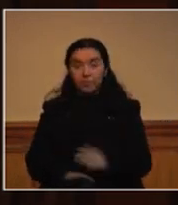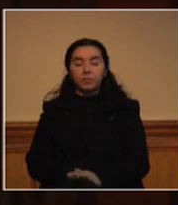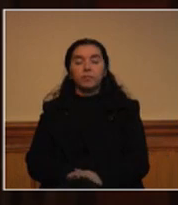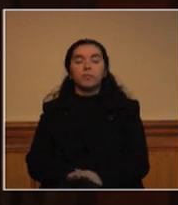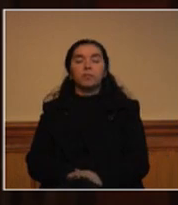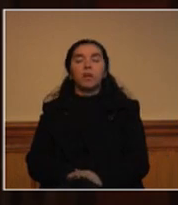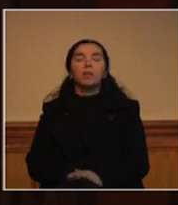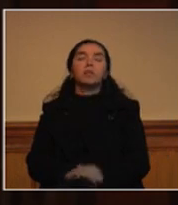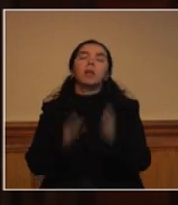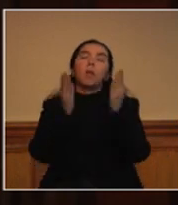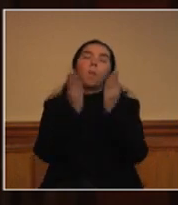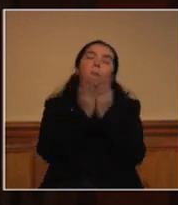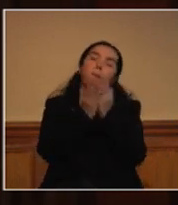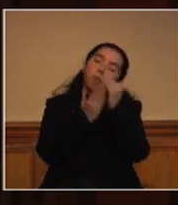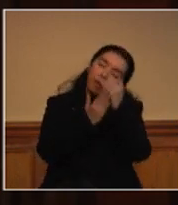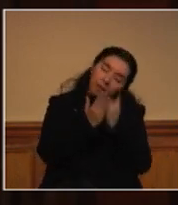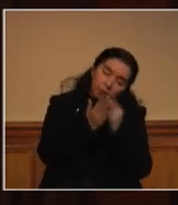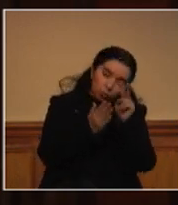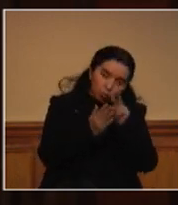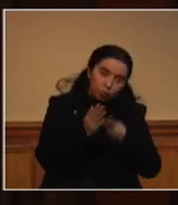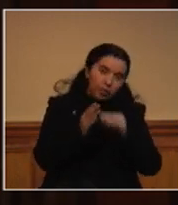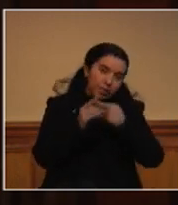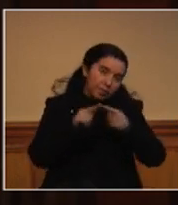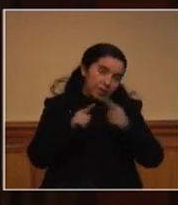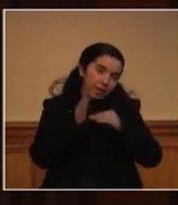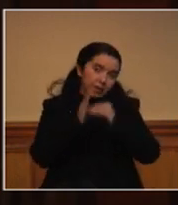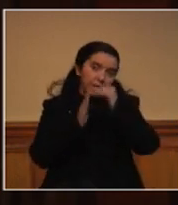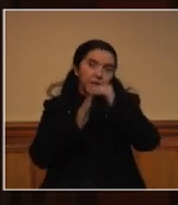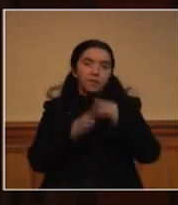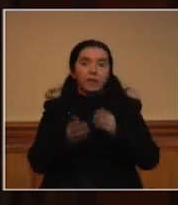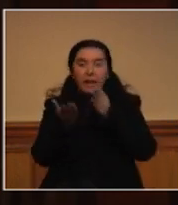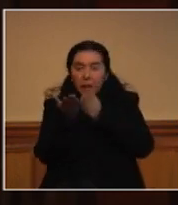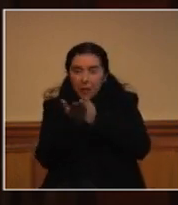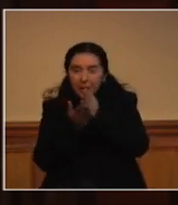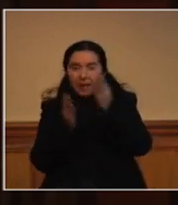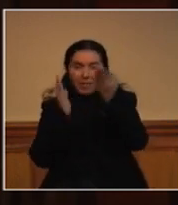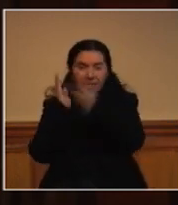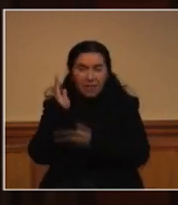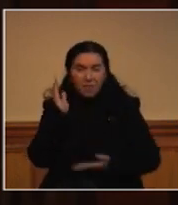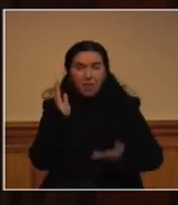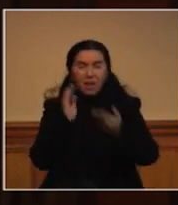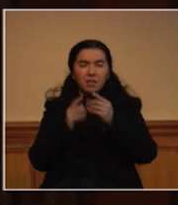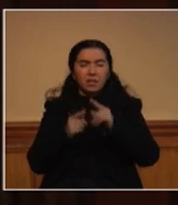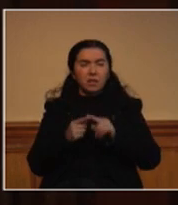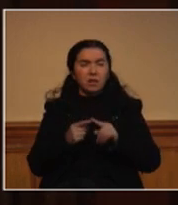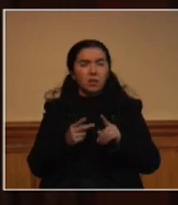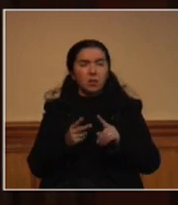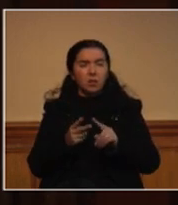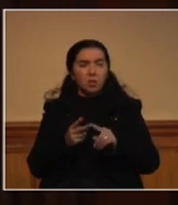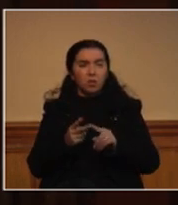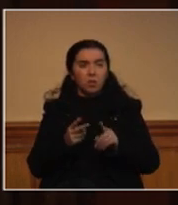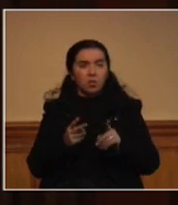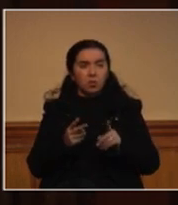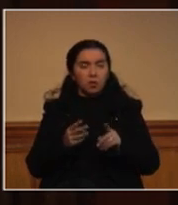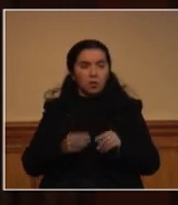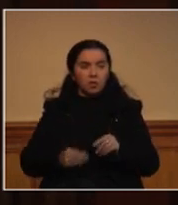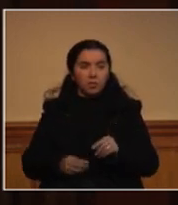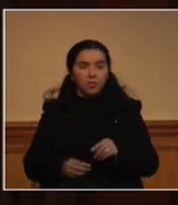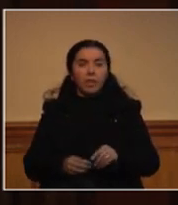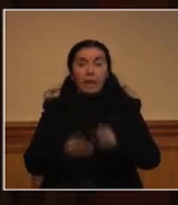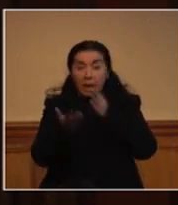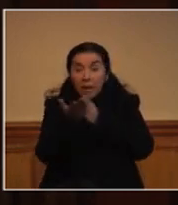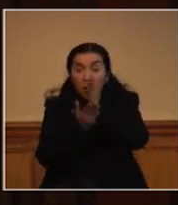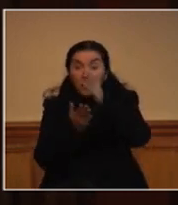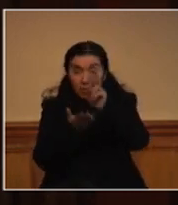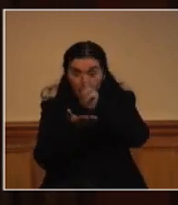lo realizamos con distintos niveles, preintencional, emergente, básico, con relación a las habilidades de comunicación y